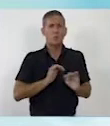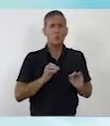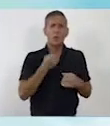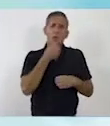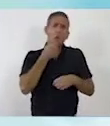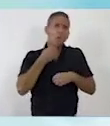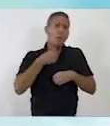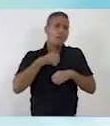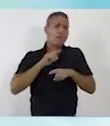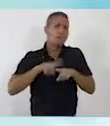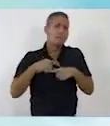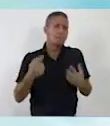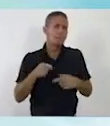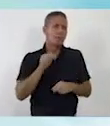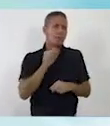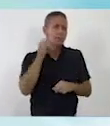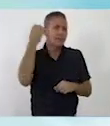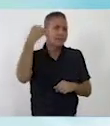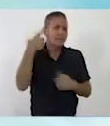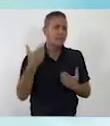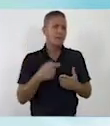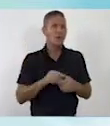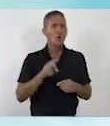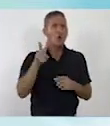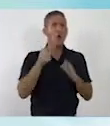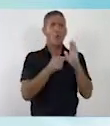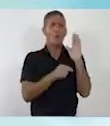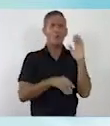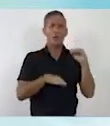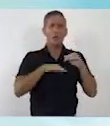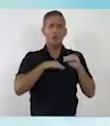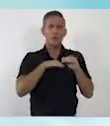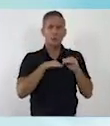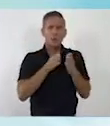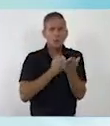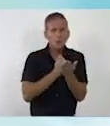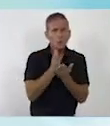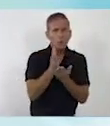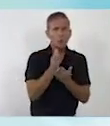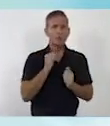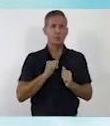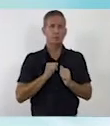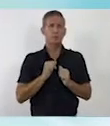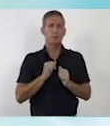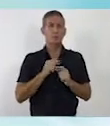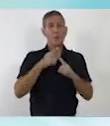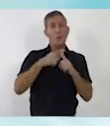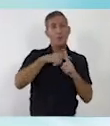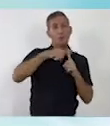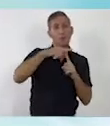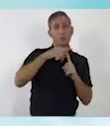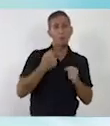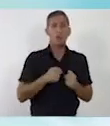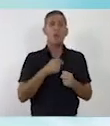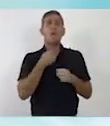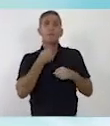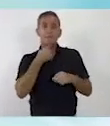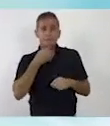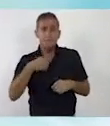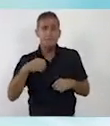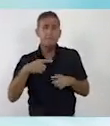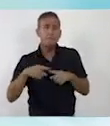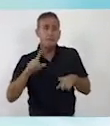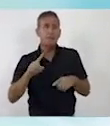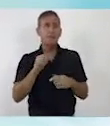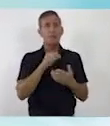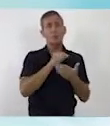molar porque ya sabemos que es un valor constante bajo determinadas condiciones de presión y temperatura. Sin embargo, sí podemos calcular o